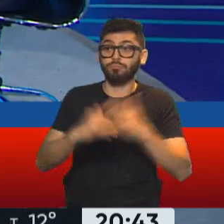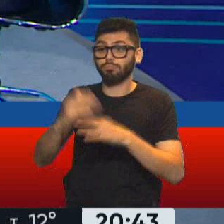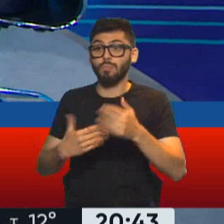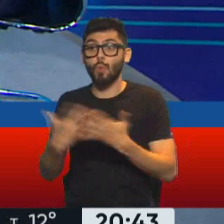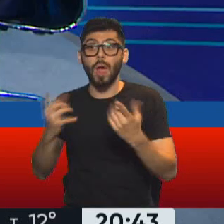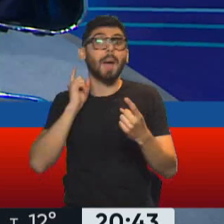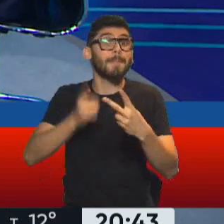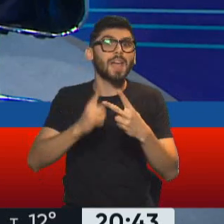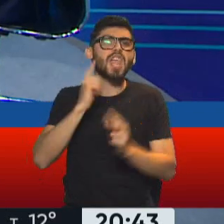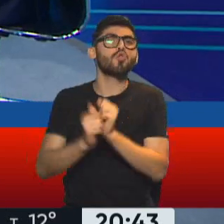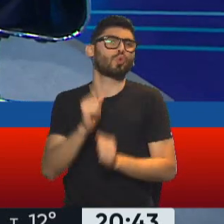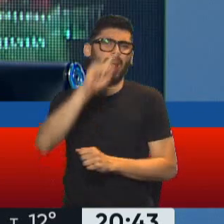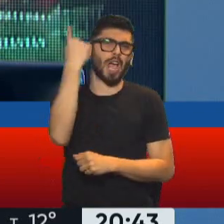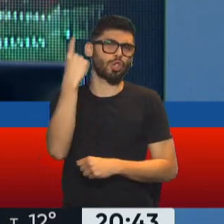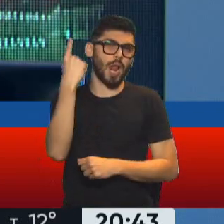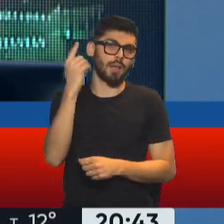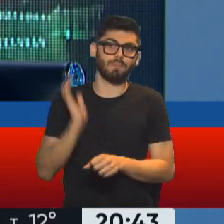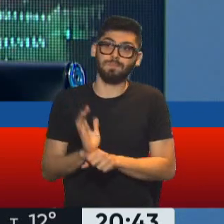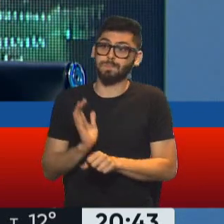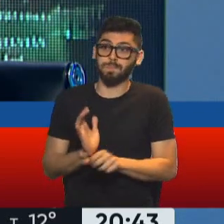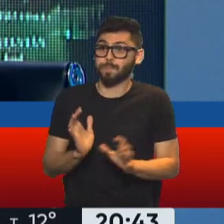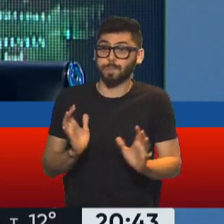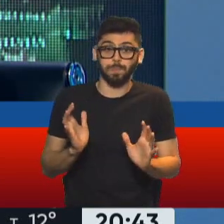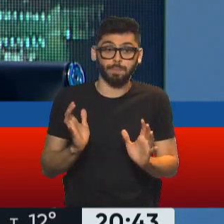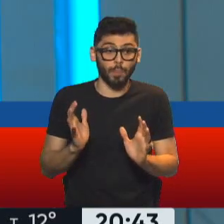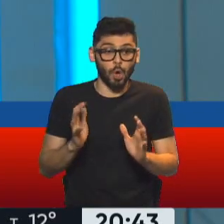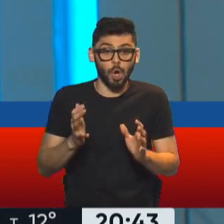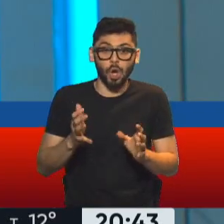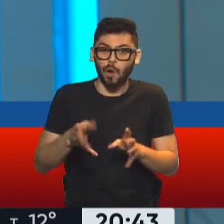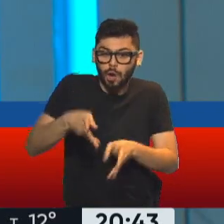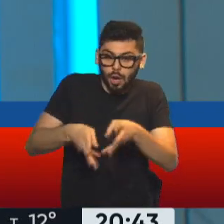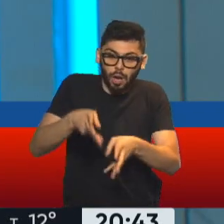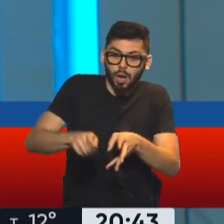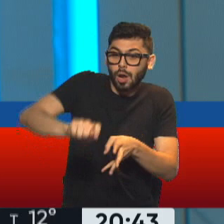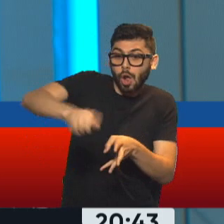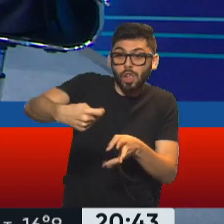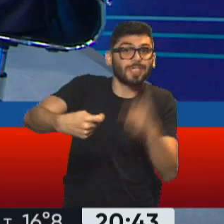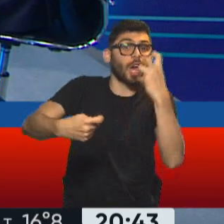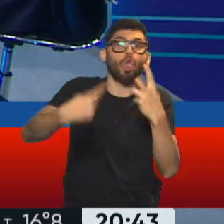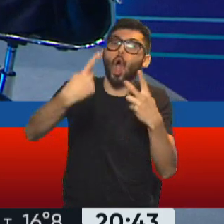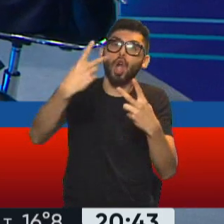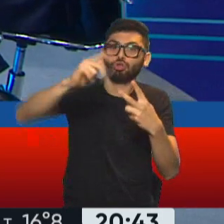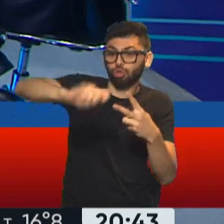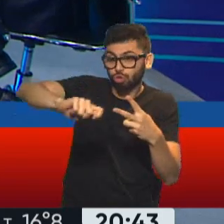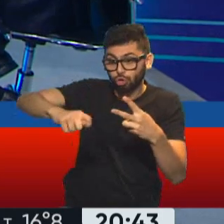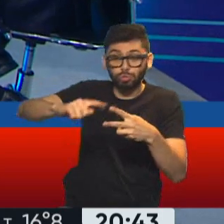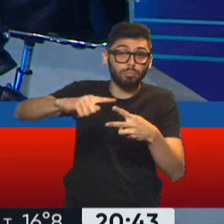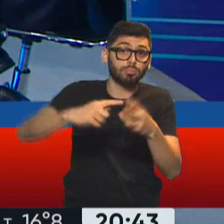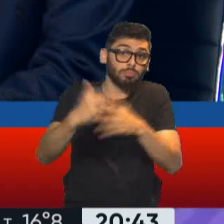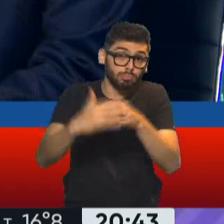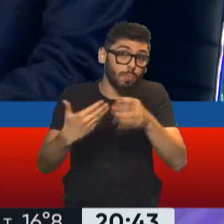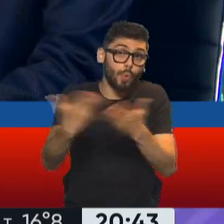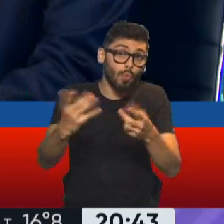industria nacional. Son las dos palancas con las que se pone en marcha la Argentina y son señales muy concretas,